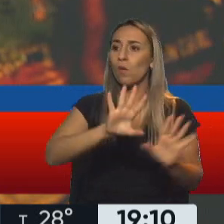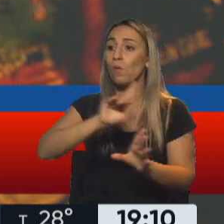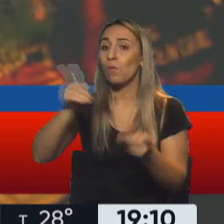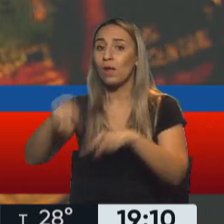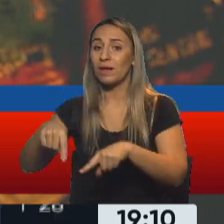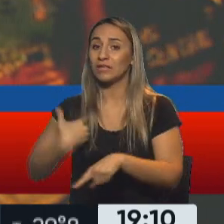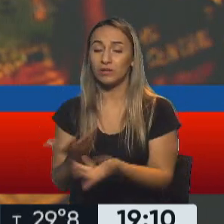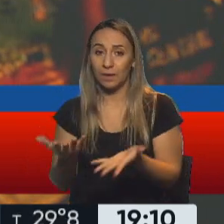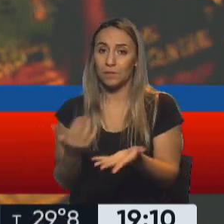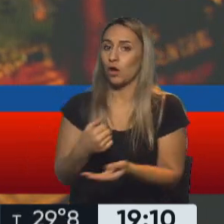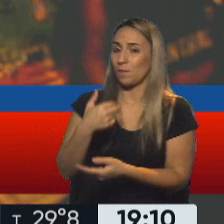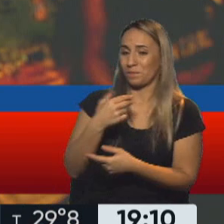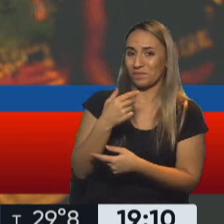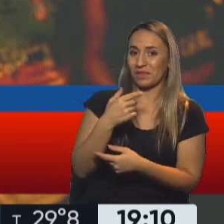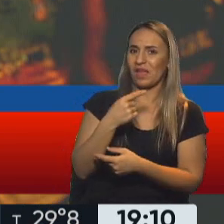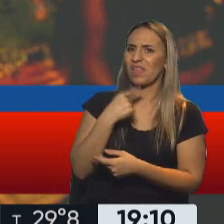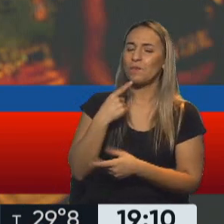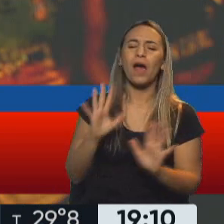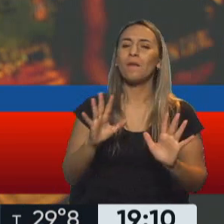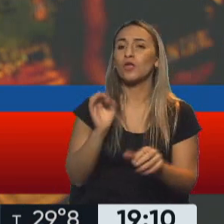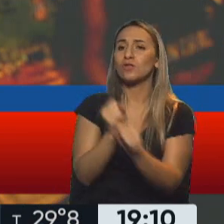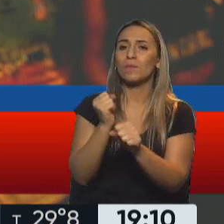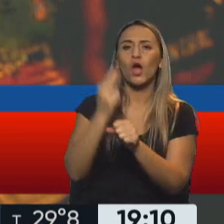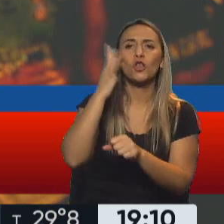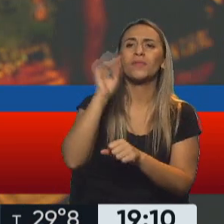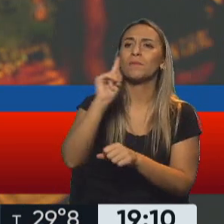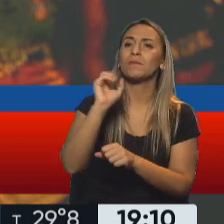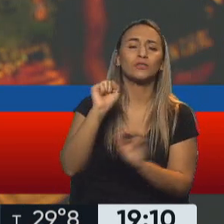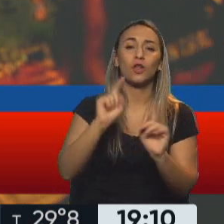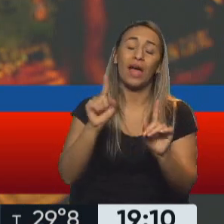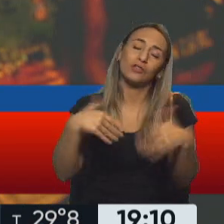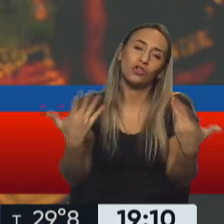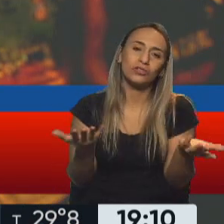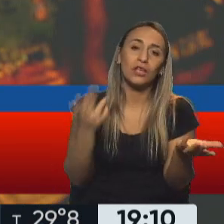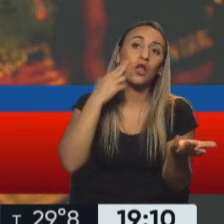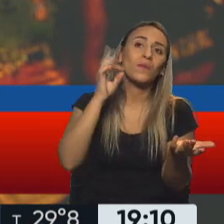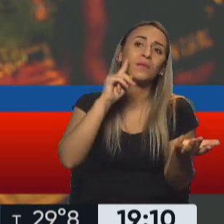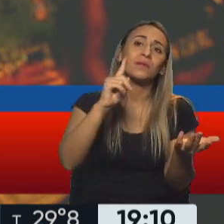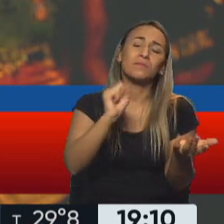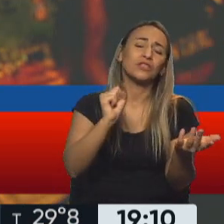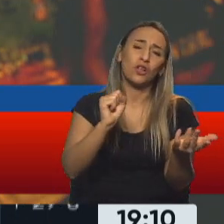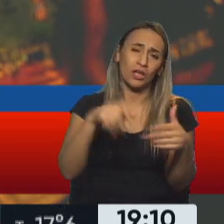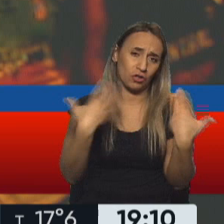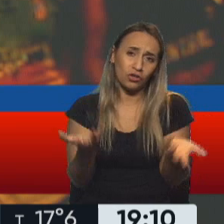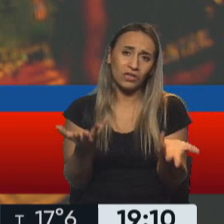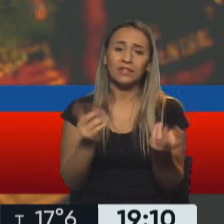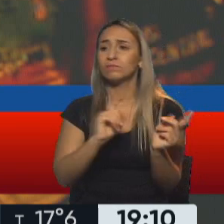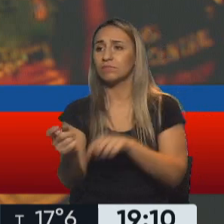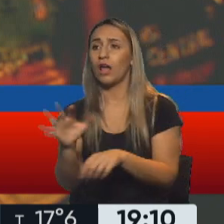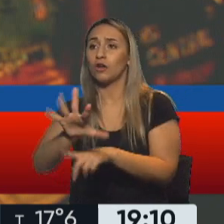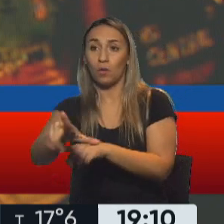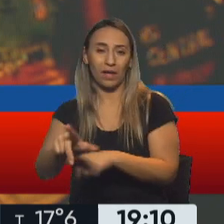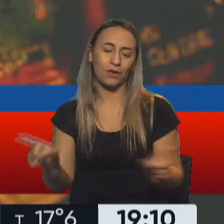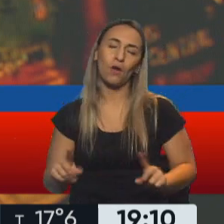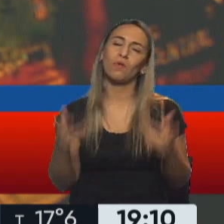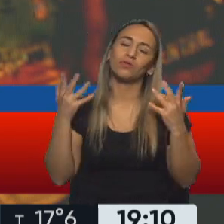de 90.000 pesos, ¿no? Sí, una cosa ridícula. Claro, la conclusión era, si entonces no tiene un trabajo de 90.000 pesos, tiene que hacer esto. No, claramente no, nunca quiso decir